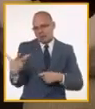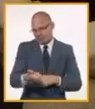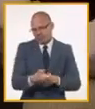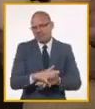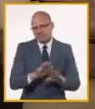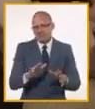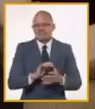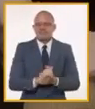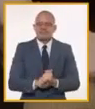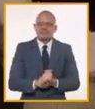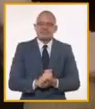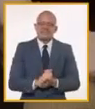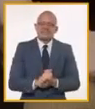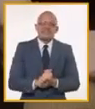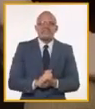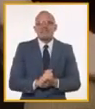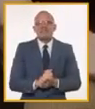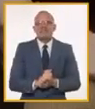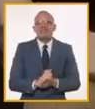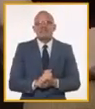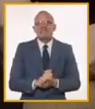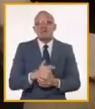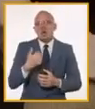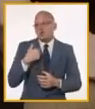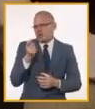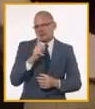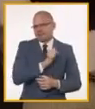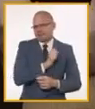Y yo no quería casarme.